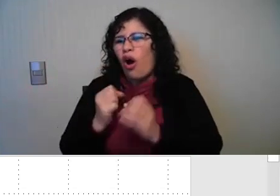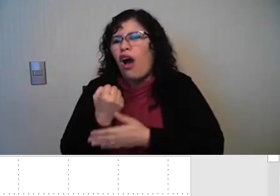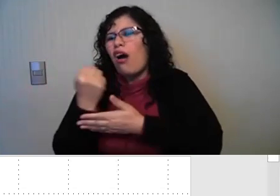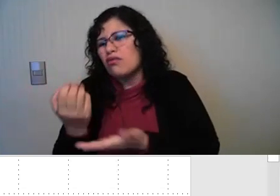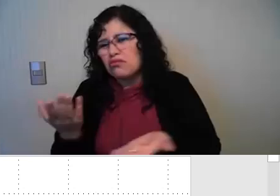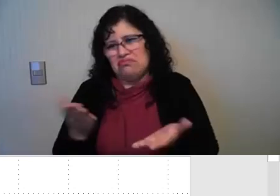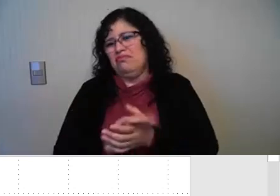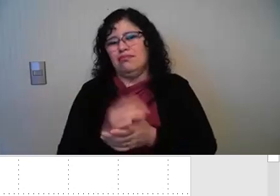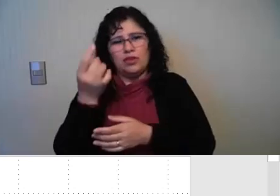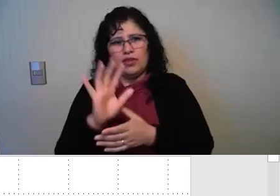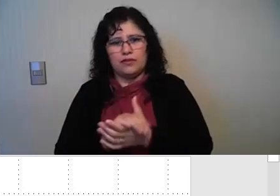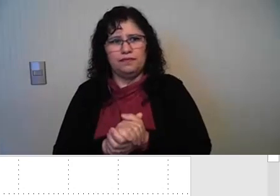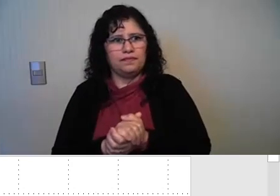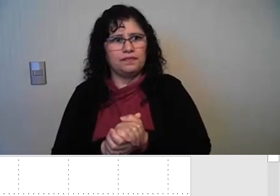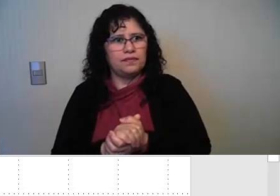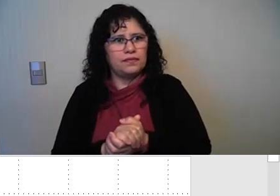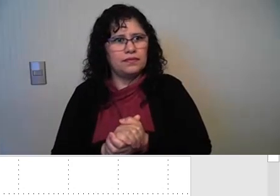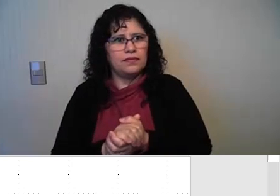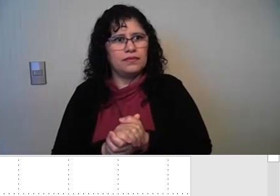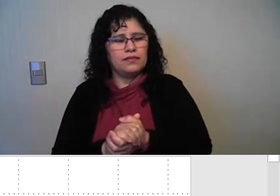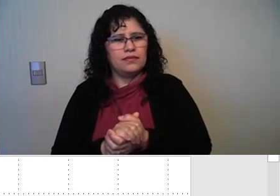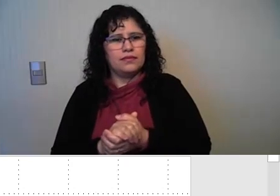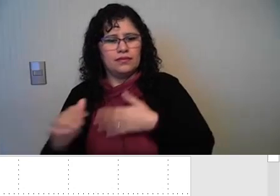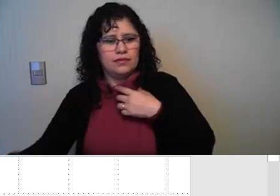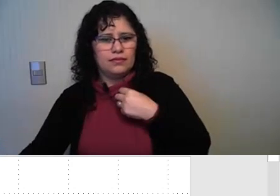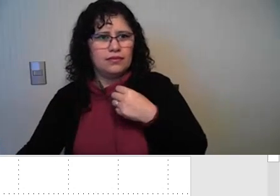Ya tengo la impresión que está grabando porque no alcanzo a ver el...